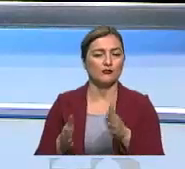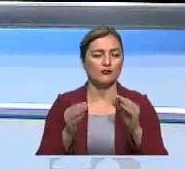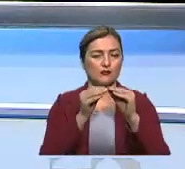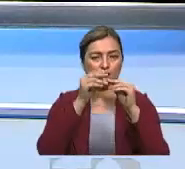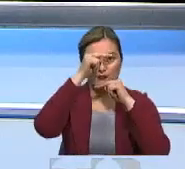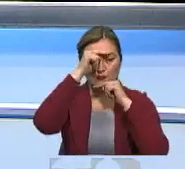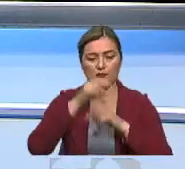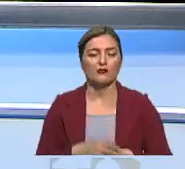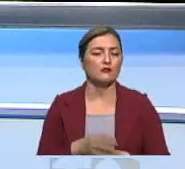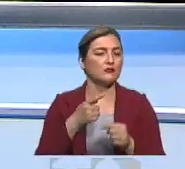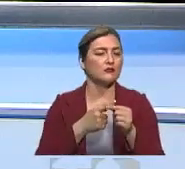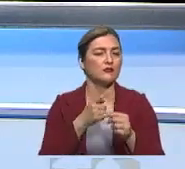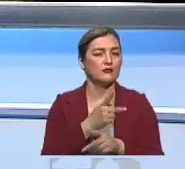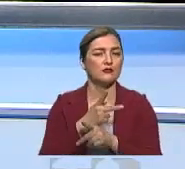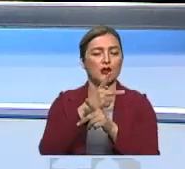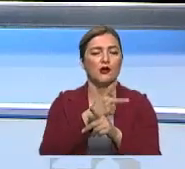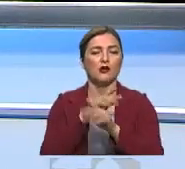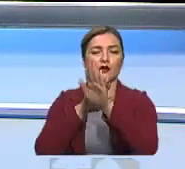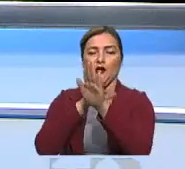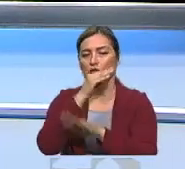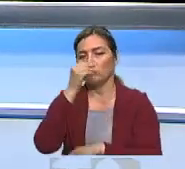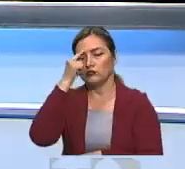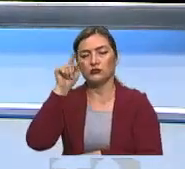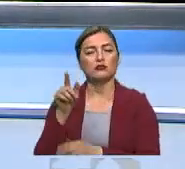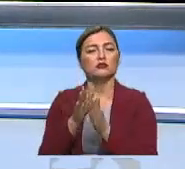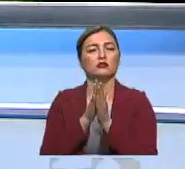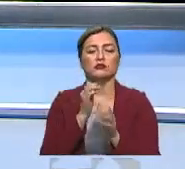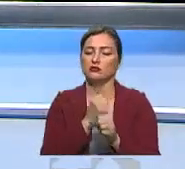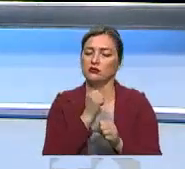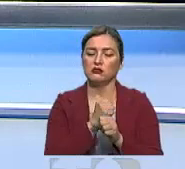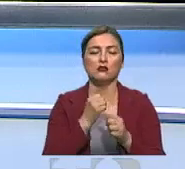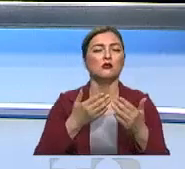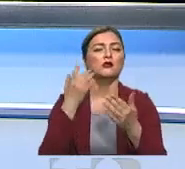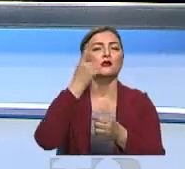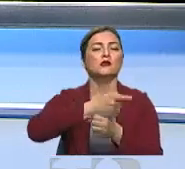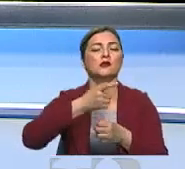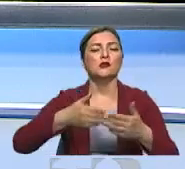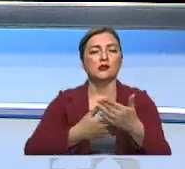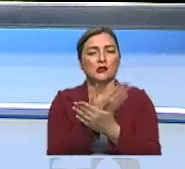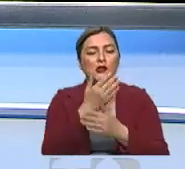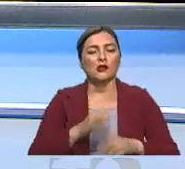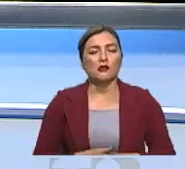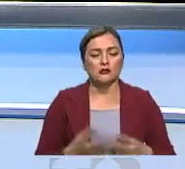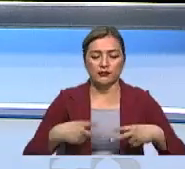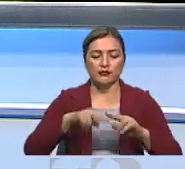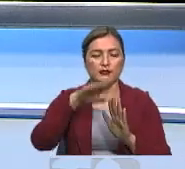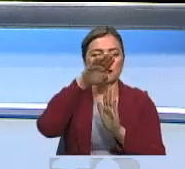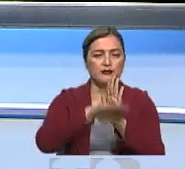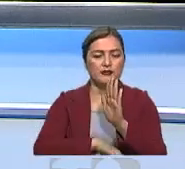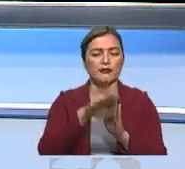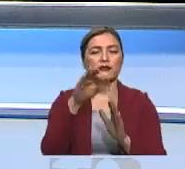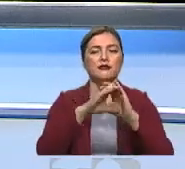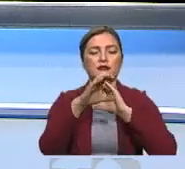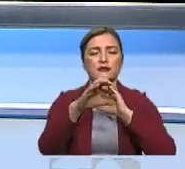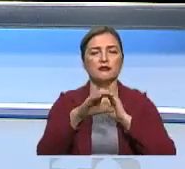Seguimos con más en Quito. Concejales afines al correísmo piden trabajar en una nueva ordenanza para bajar la tarifa de